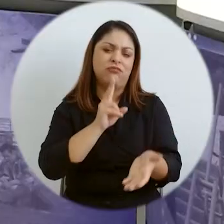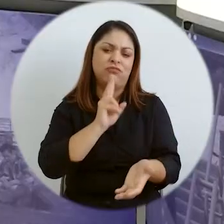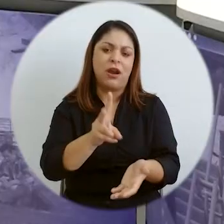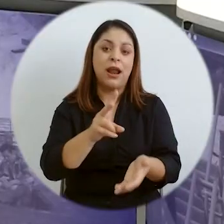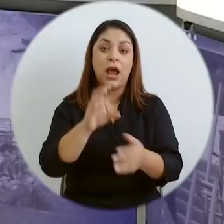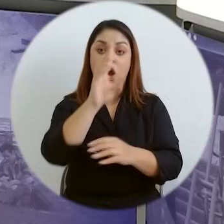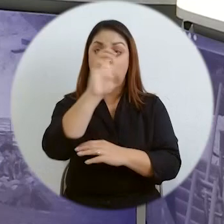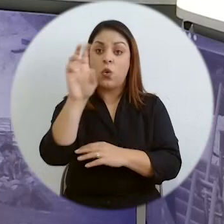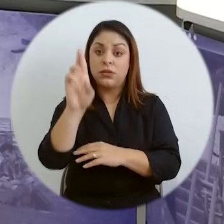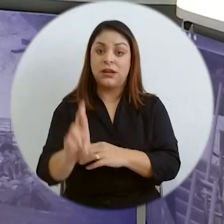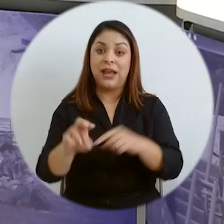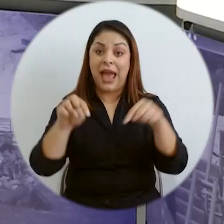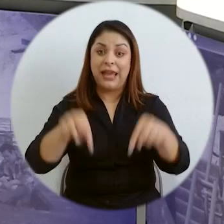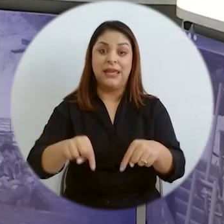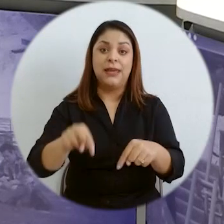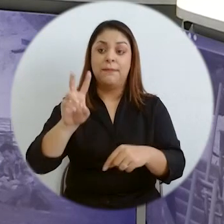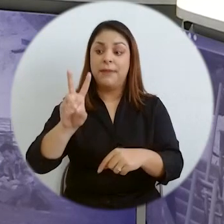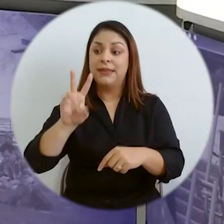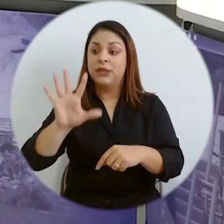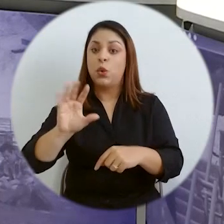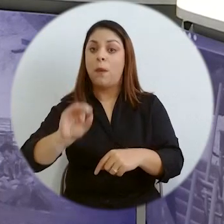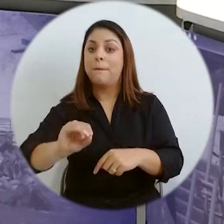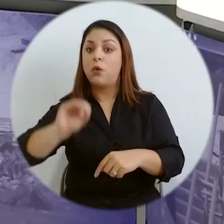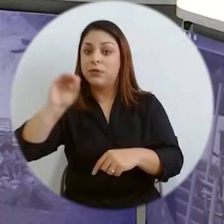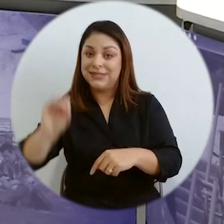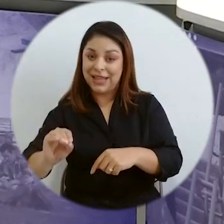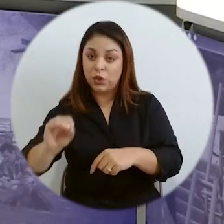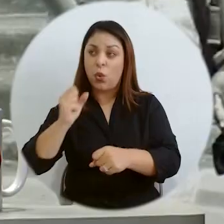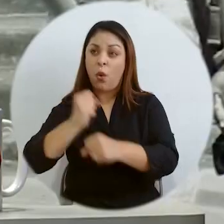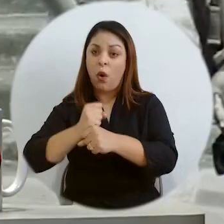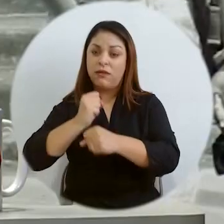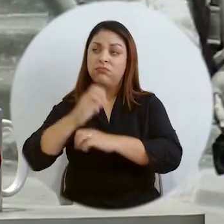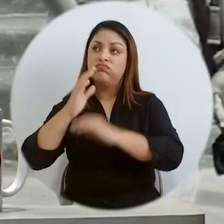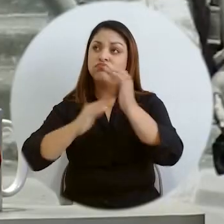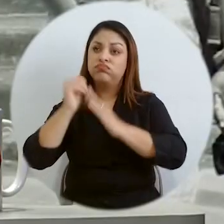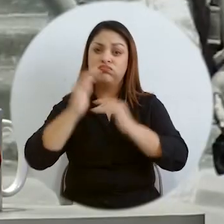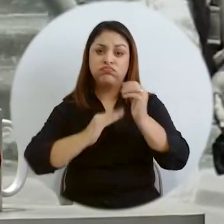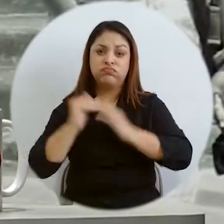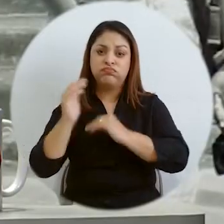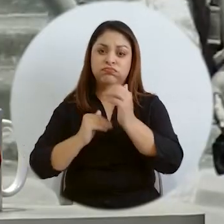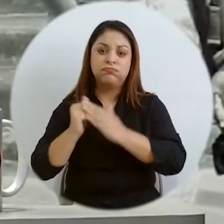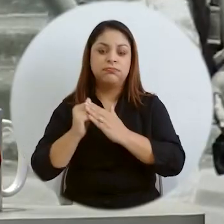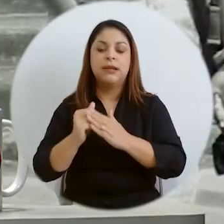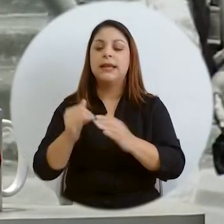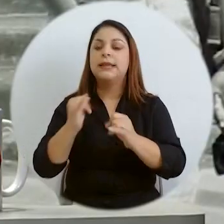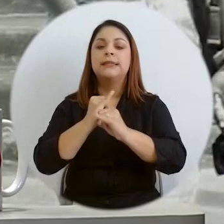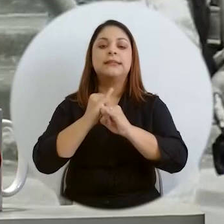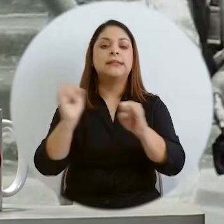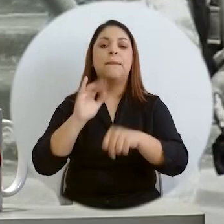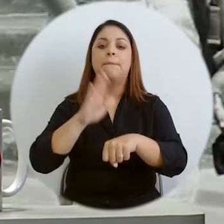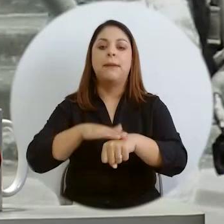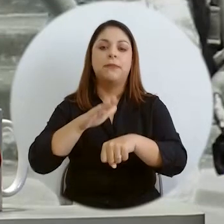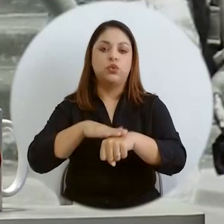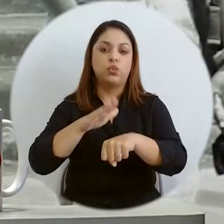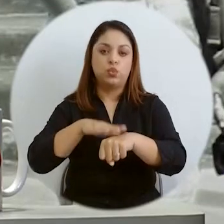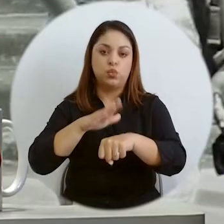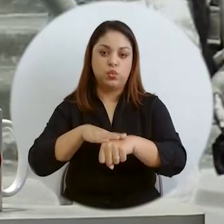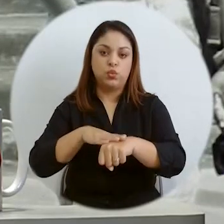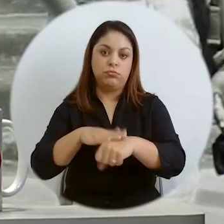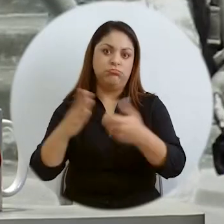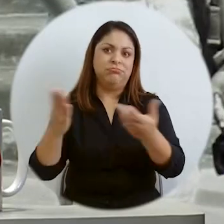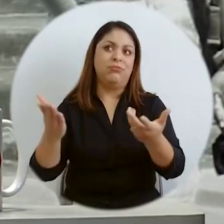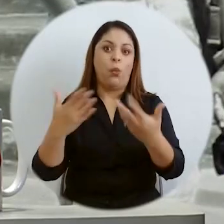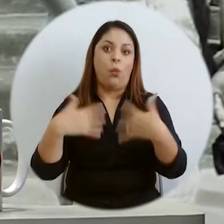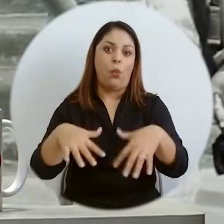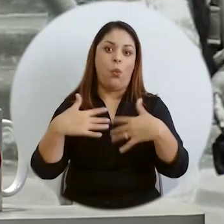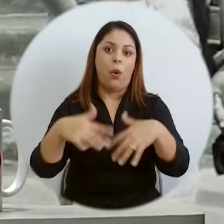el 25% de las obras que se construyen en el país se construyen sin permiso. Wow, eso es muy alto. Guanacaste no está ajena a esa realidad.